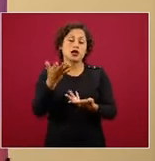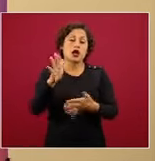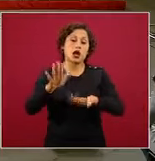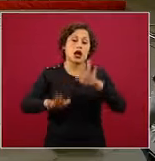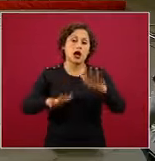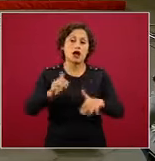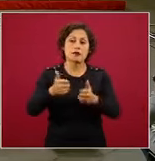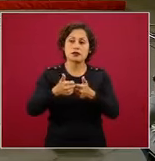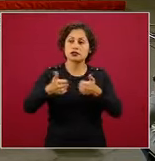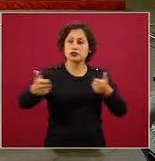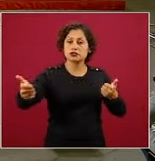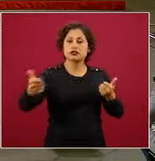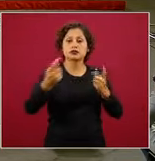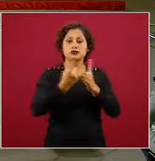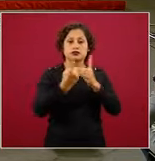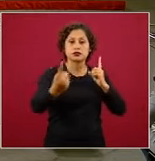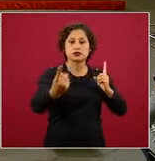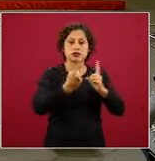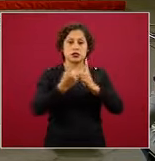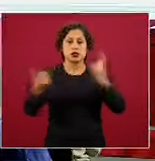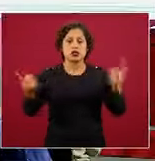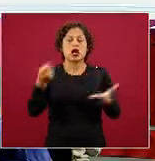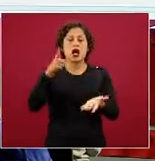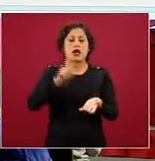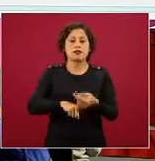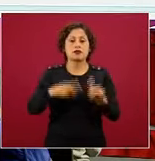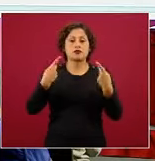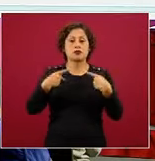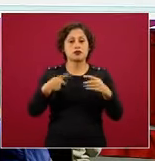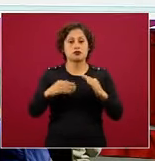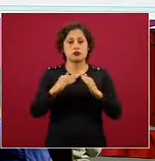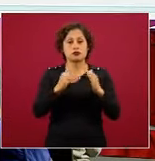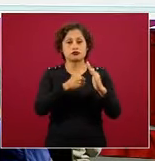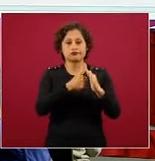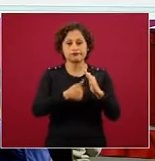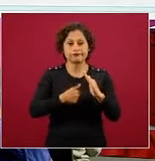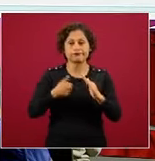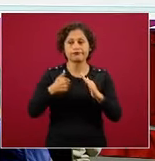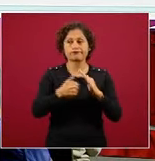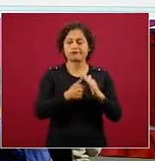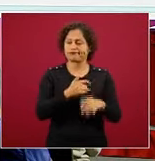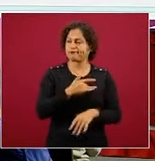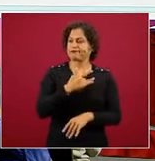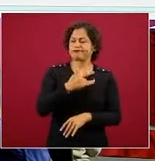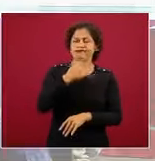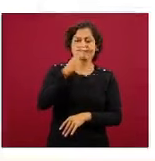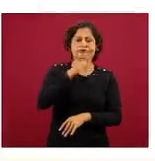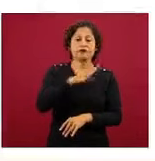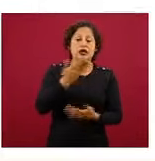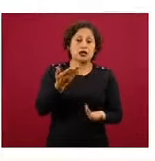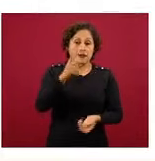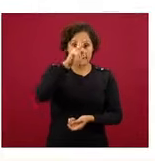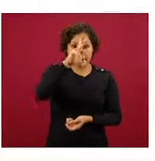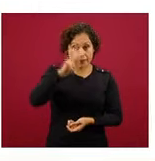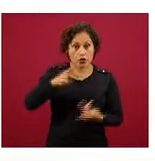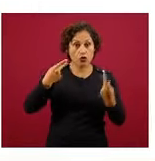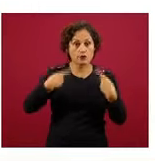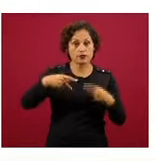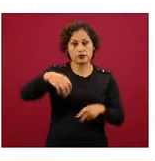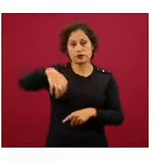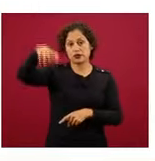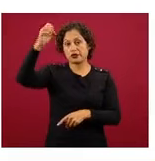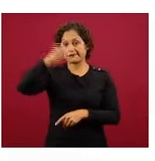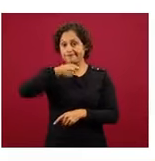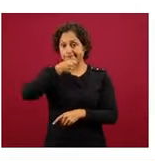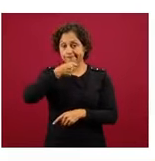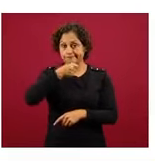bienestar, sobre el ánimo de todo mundo y quizás más de las personas mayores. Y por esto hemos desarrollado también toda una